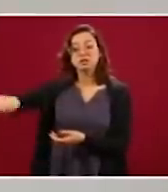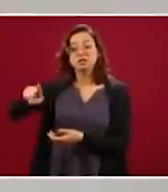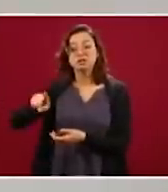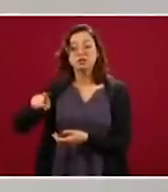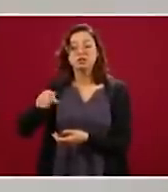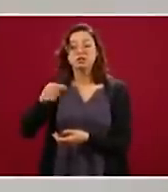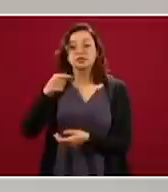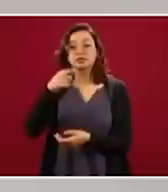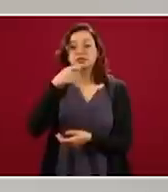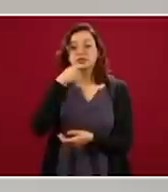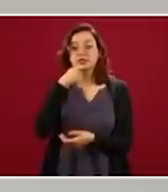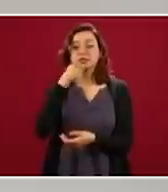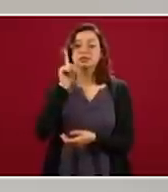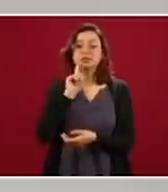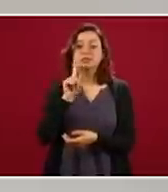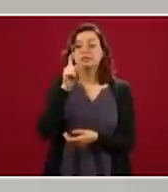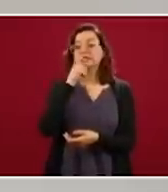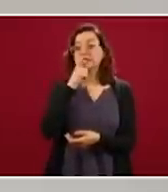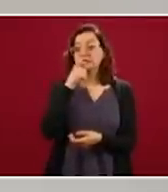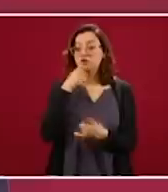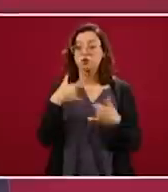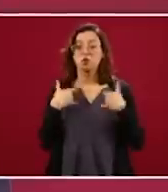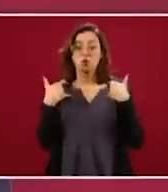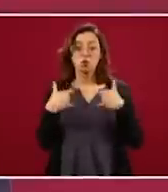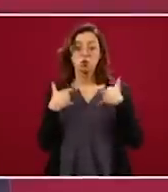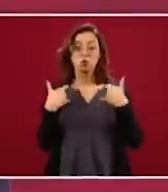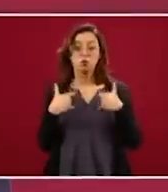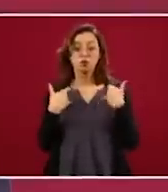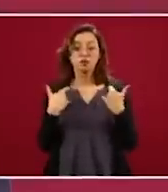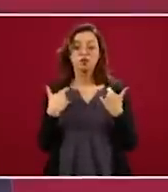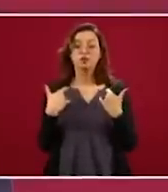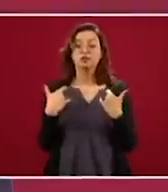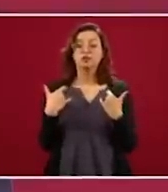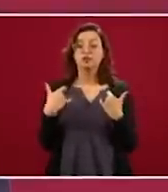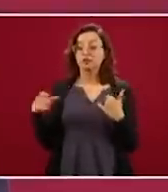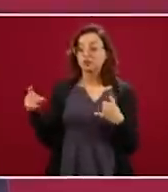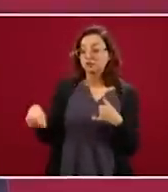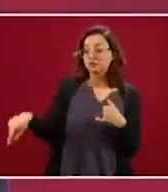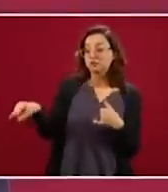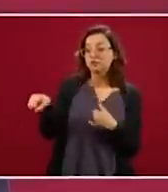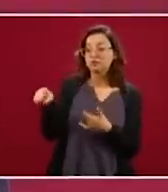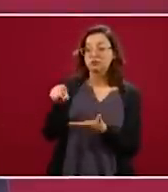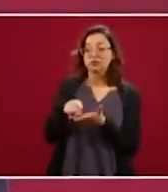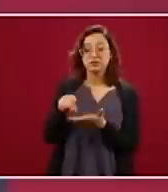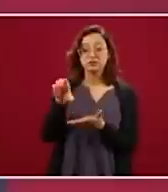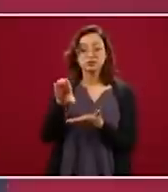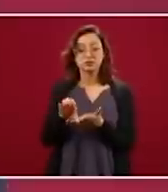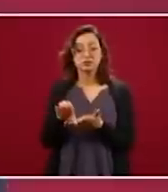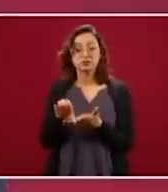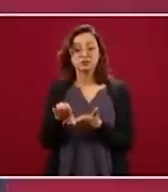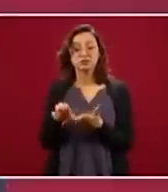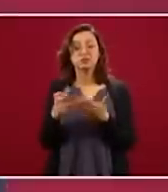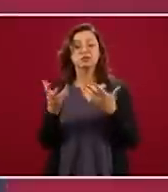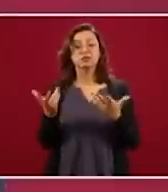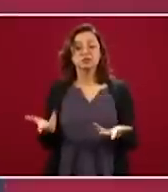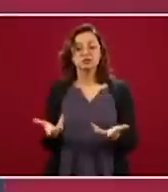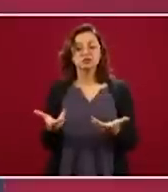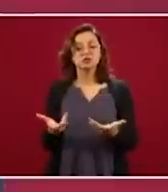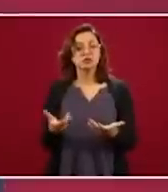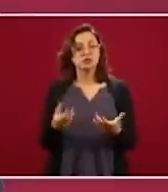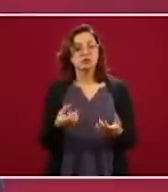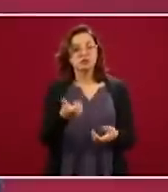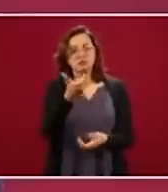al niño, a las niñas, a los adolescentes inclusive, esa necesidad de empezar a ver una